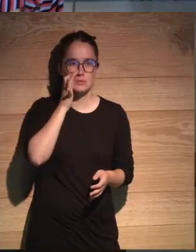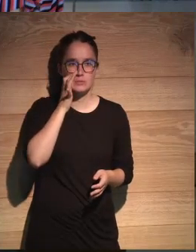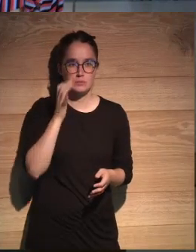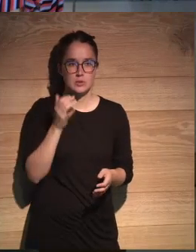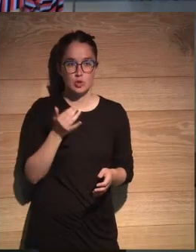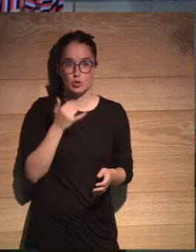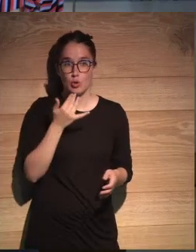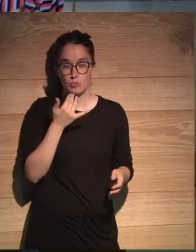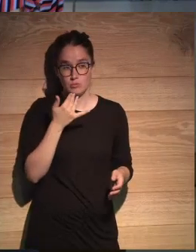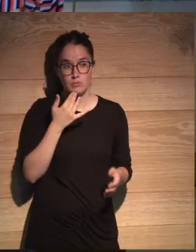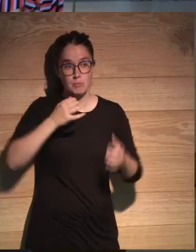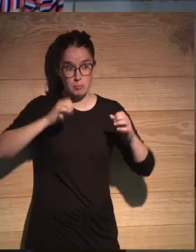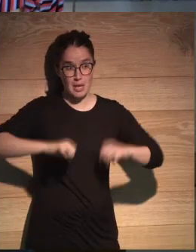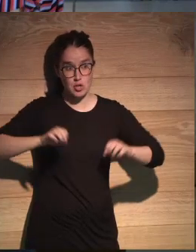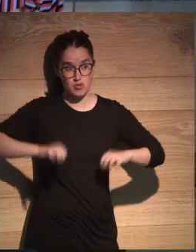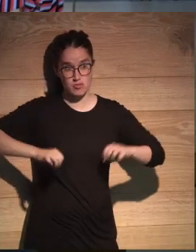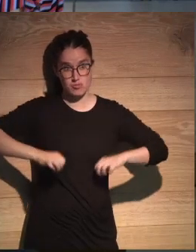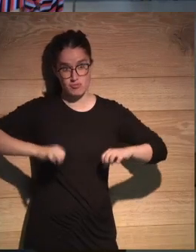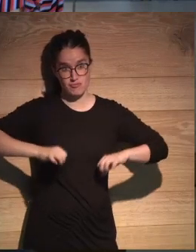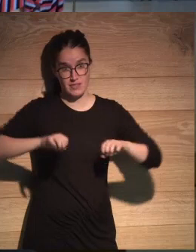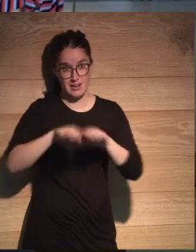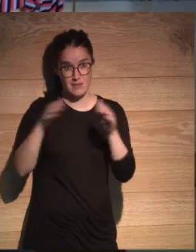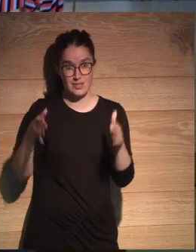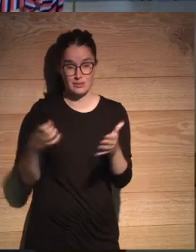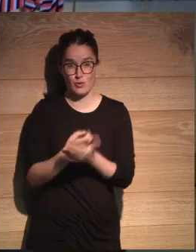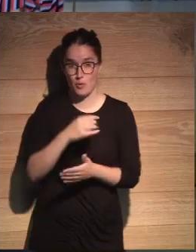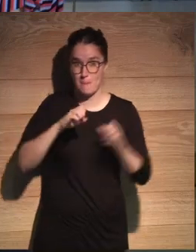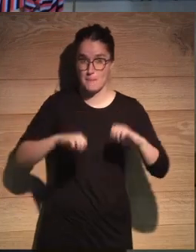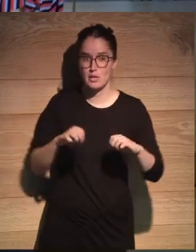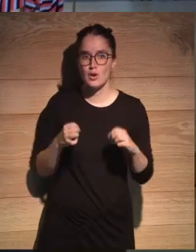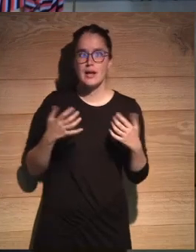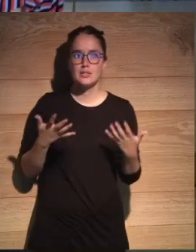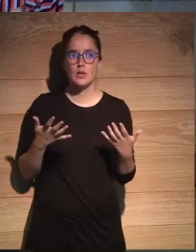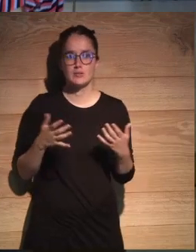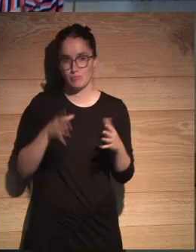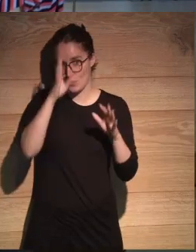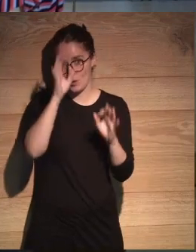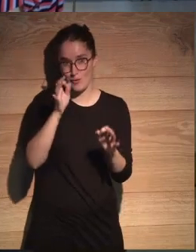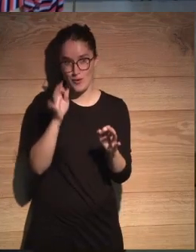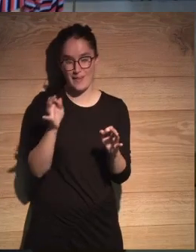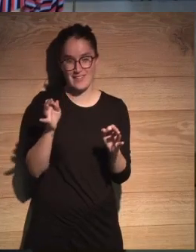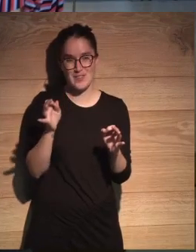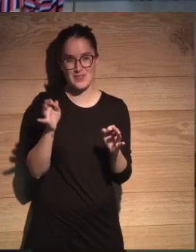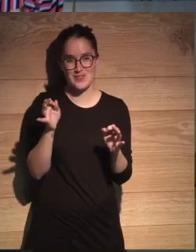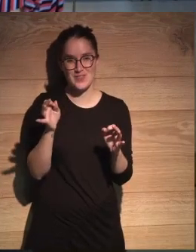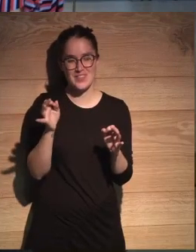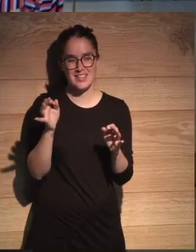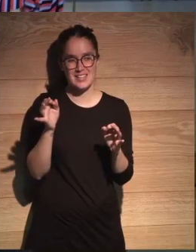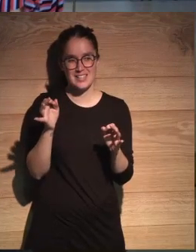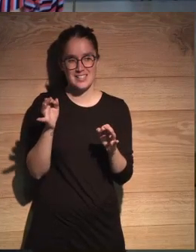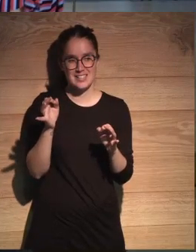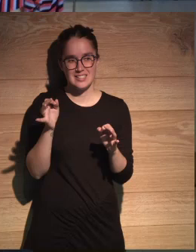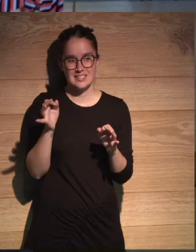por algo soy el más viejo de esta mesa que estamos aquí. Entonces, siguiendo la lógica